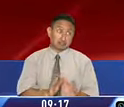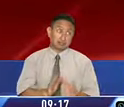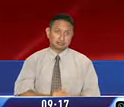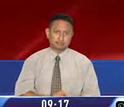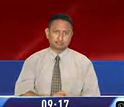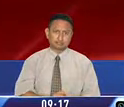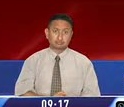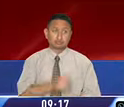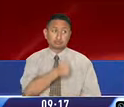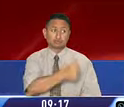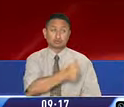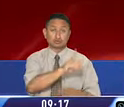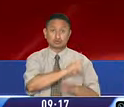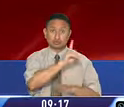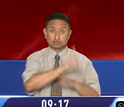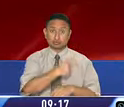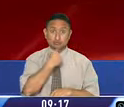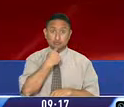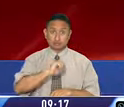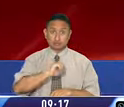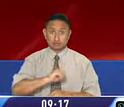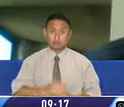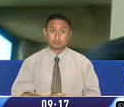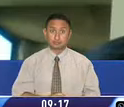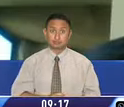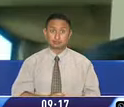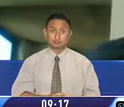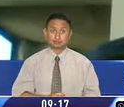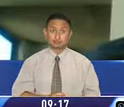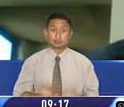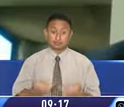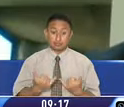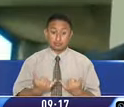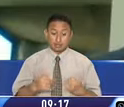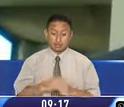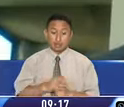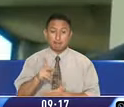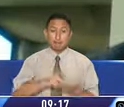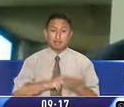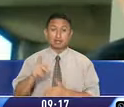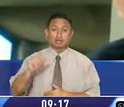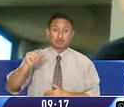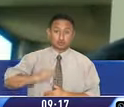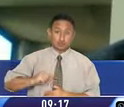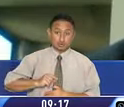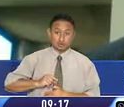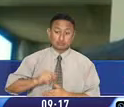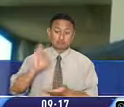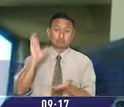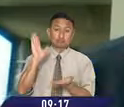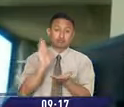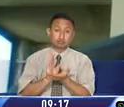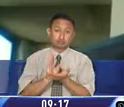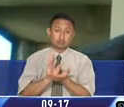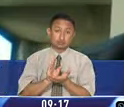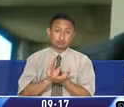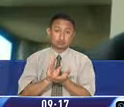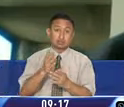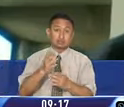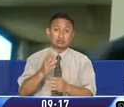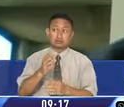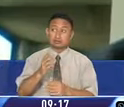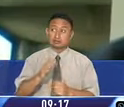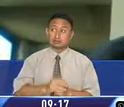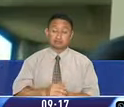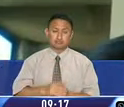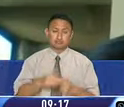lo dijo su director, Rubén Guarderas. Estamos sin poder pagar sueldos, IES y seguridad social,